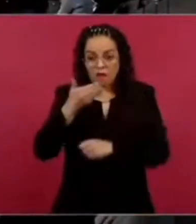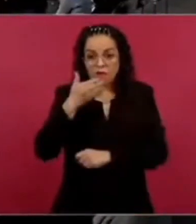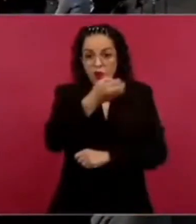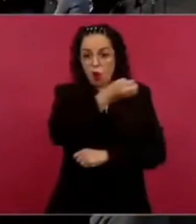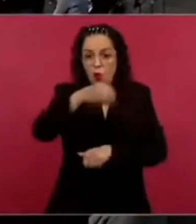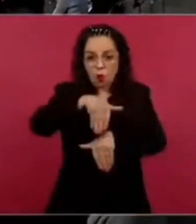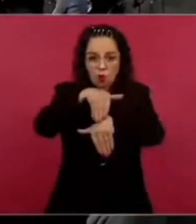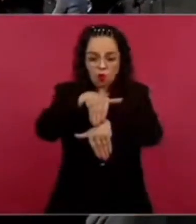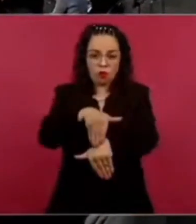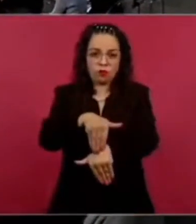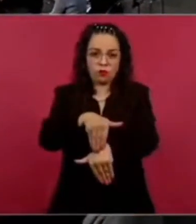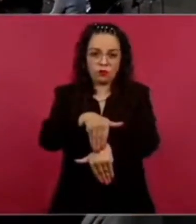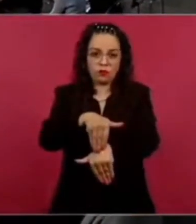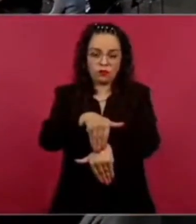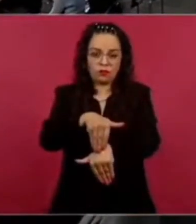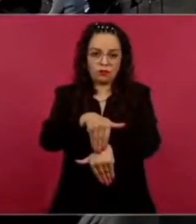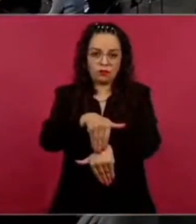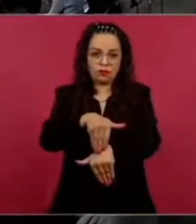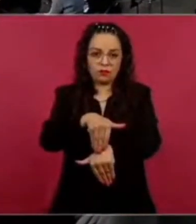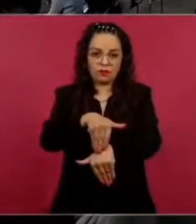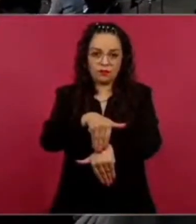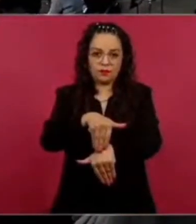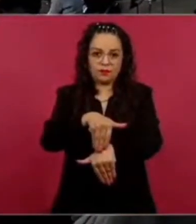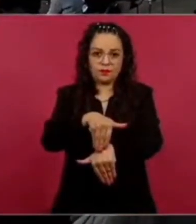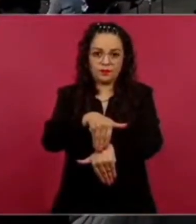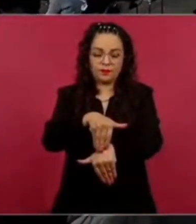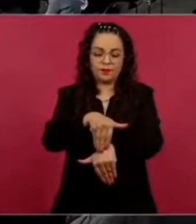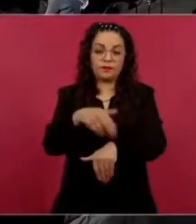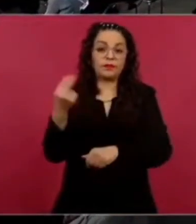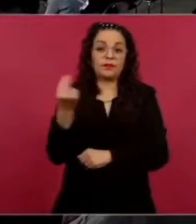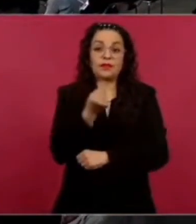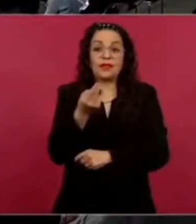Por ejemplo, si quieren poner,